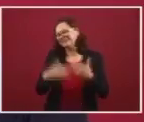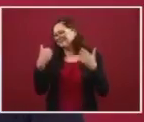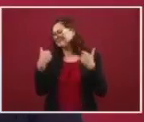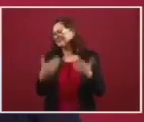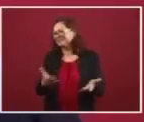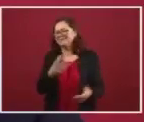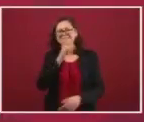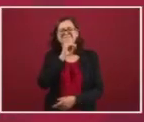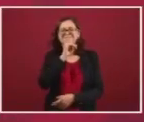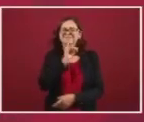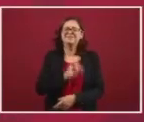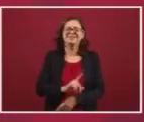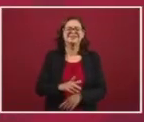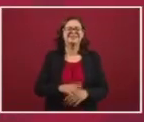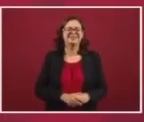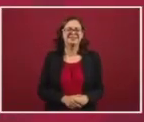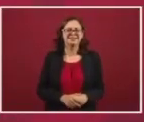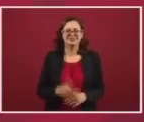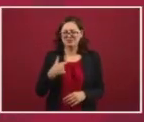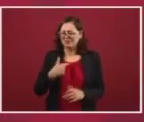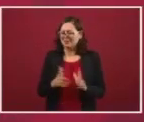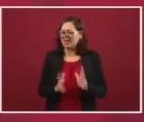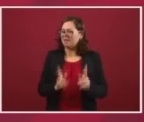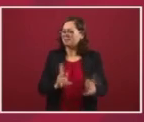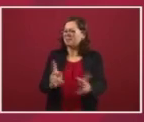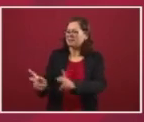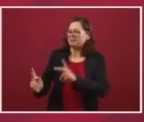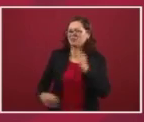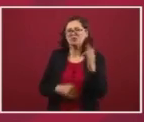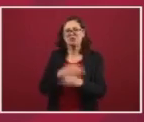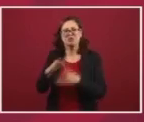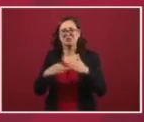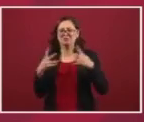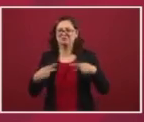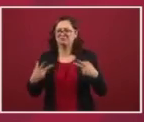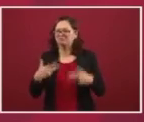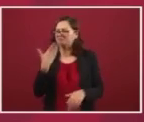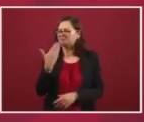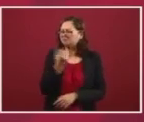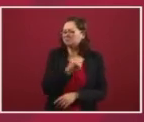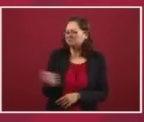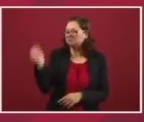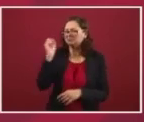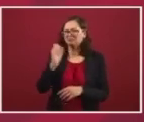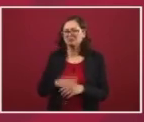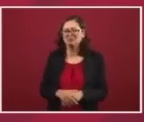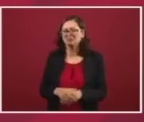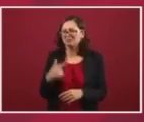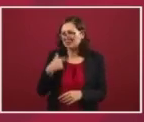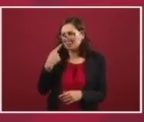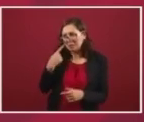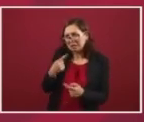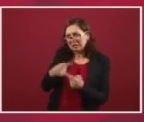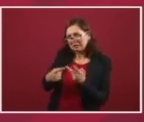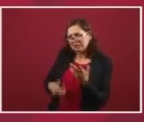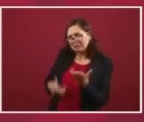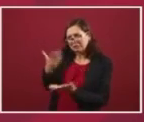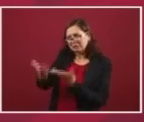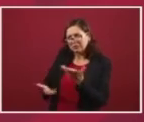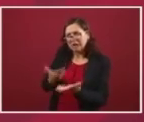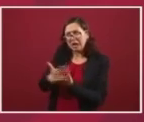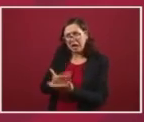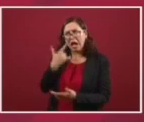Acabo de reunir con todos los técnicos, especialistas, y eso fue lo primero que les planteé, a